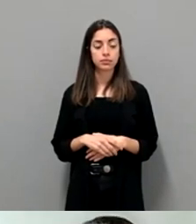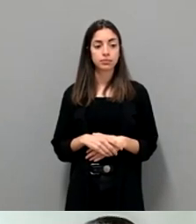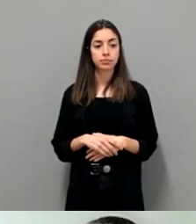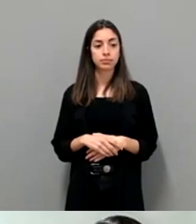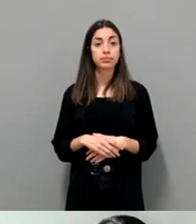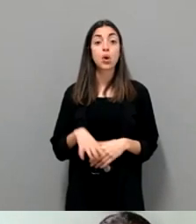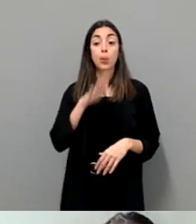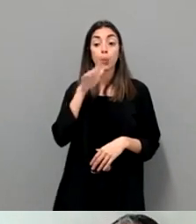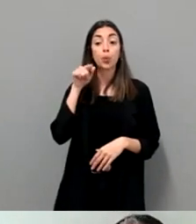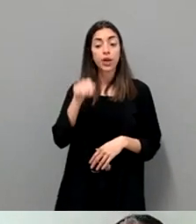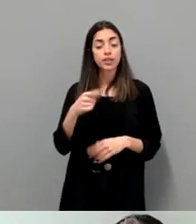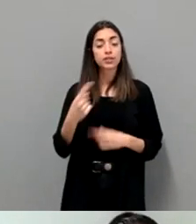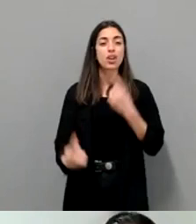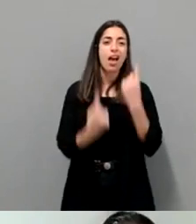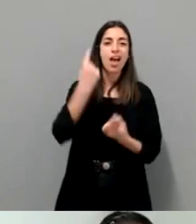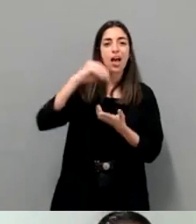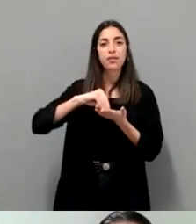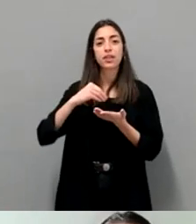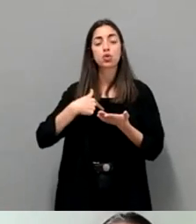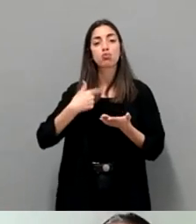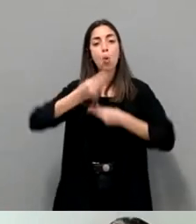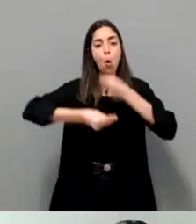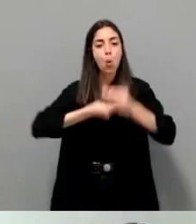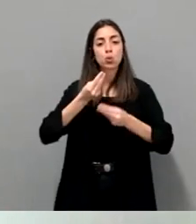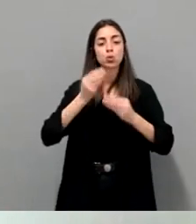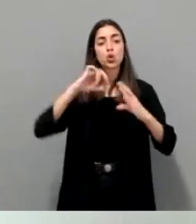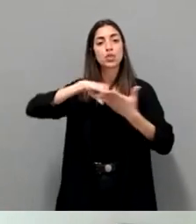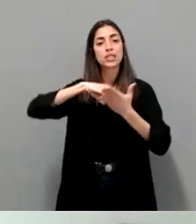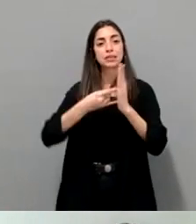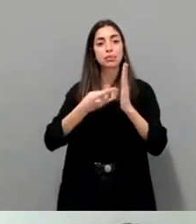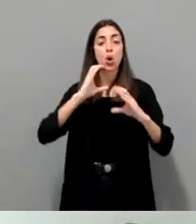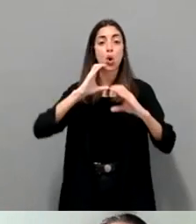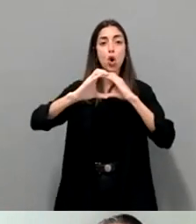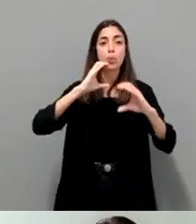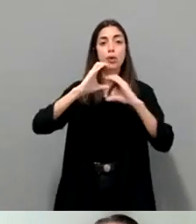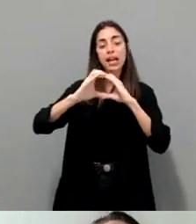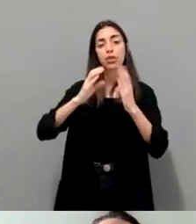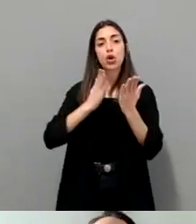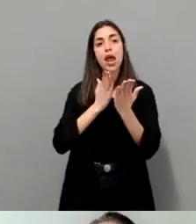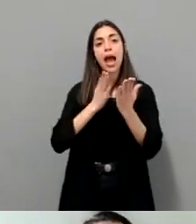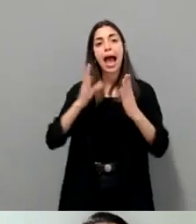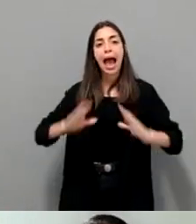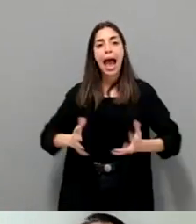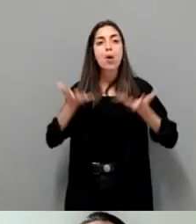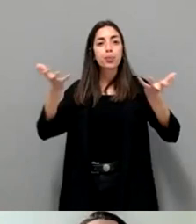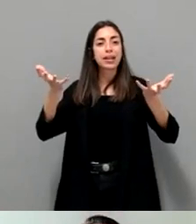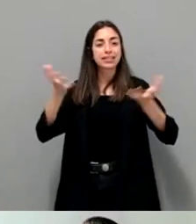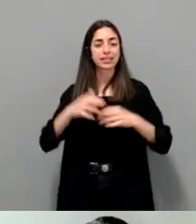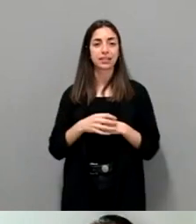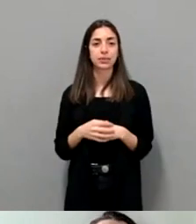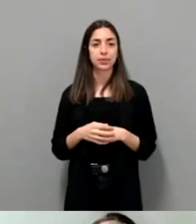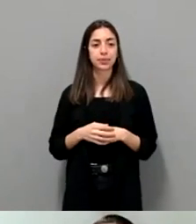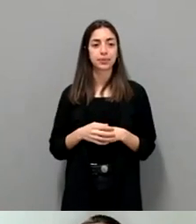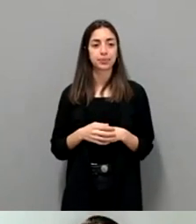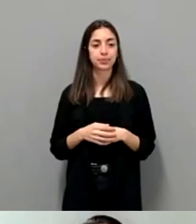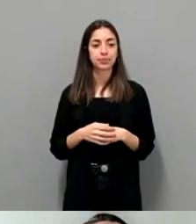Por eso, a veces utilizo los sistemas de comunicación aumentativa. Para poder